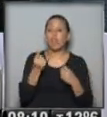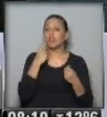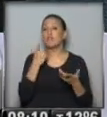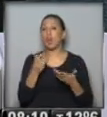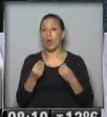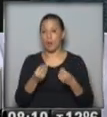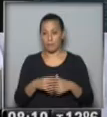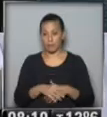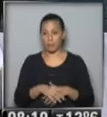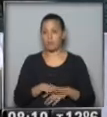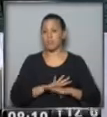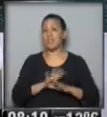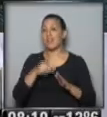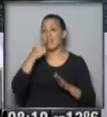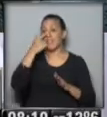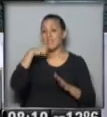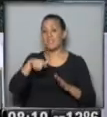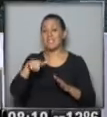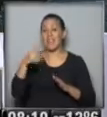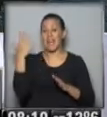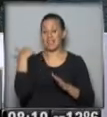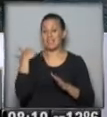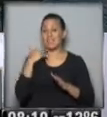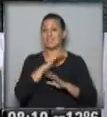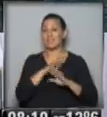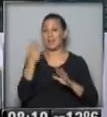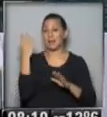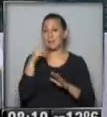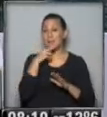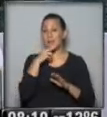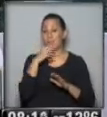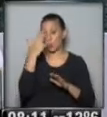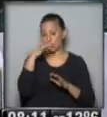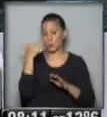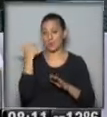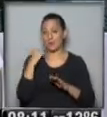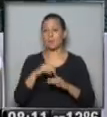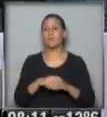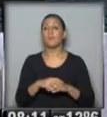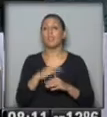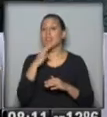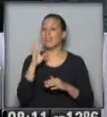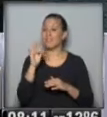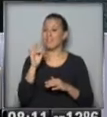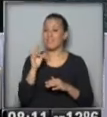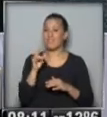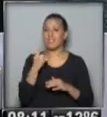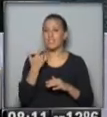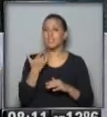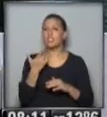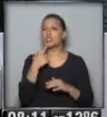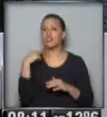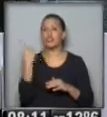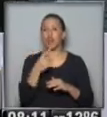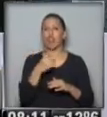después de ese final recordamos que la lo que había sido el viernes el último viernes fue muy difícil de soportar por